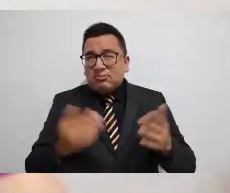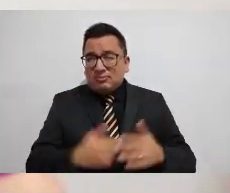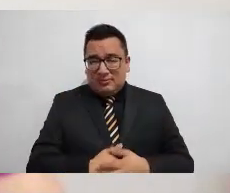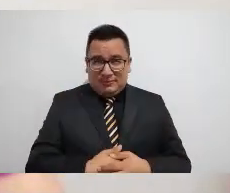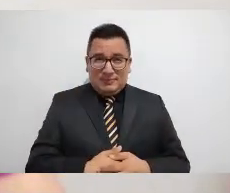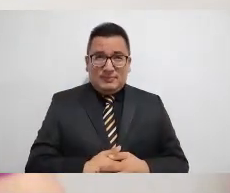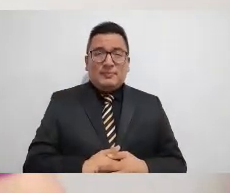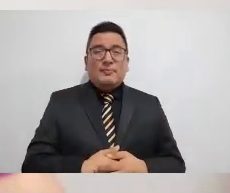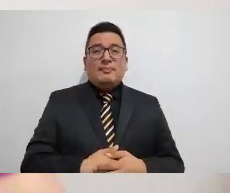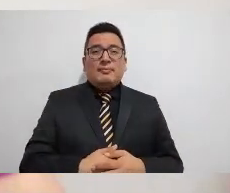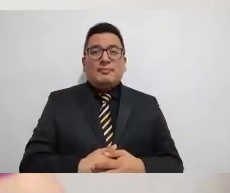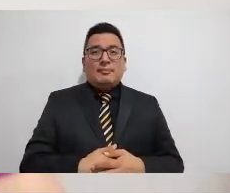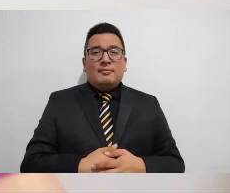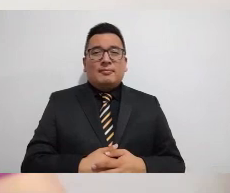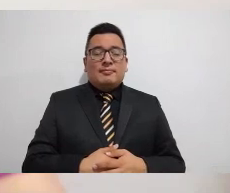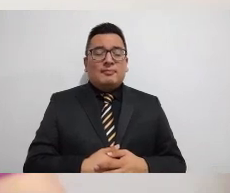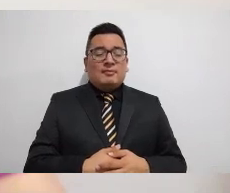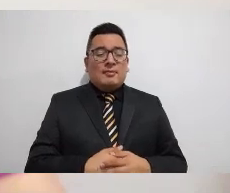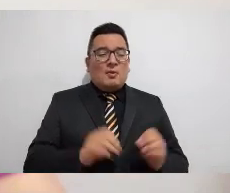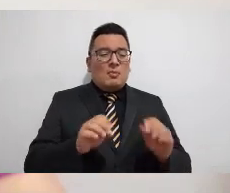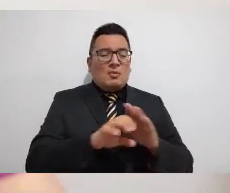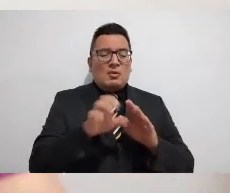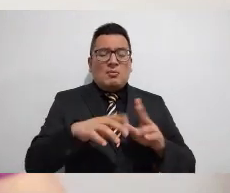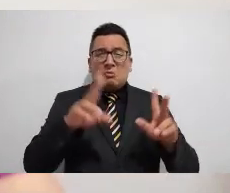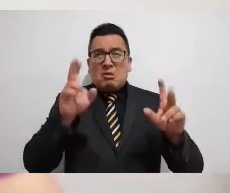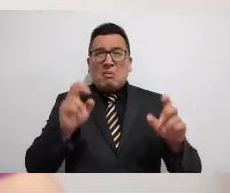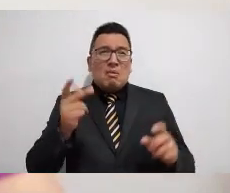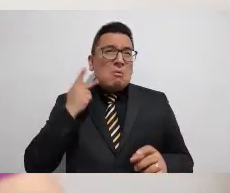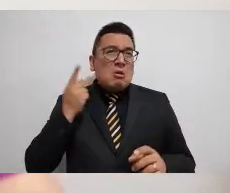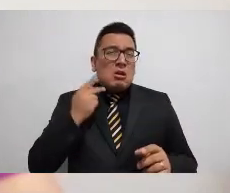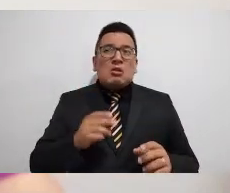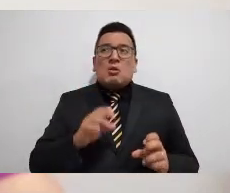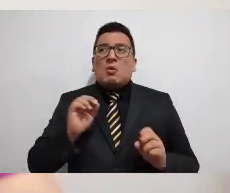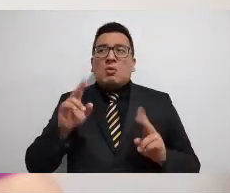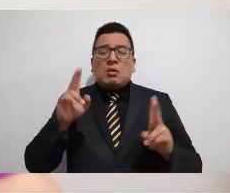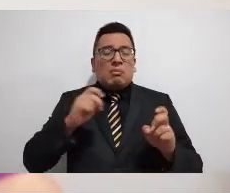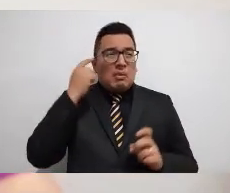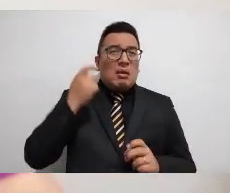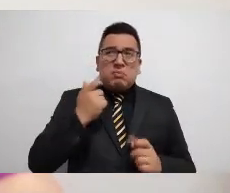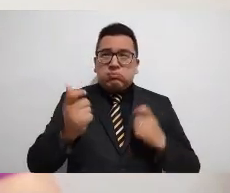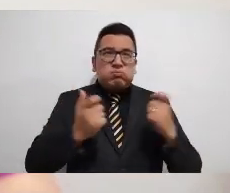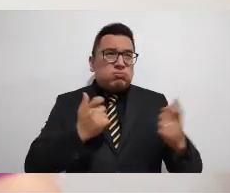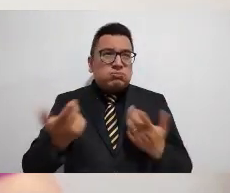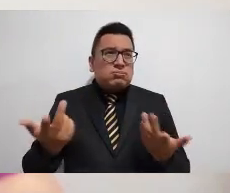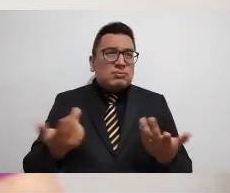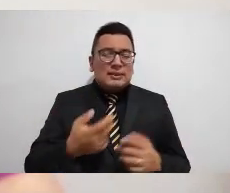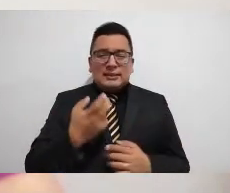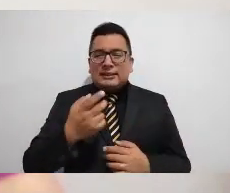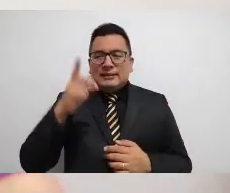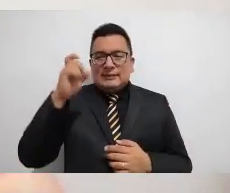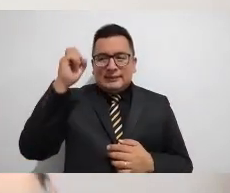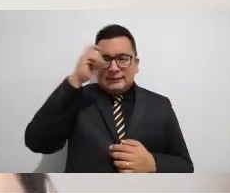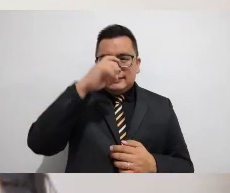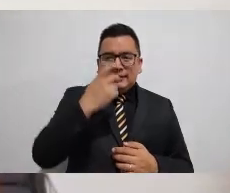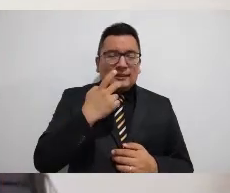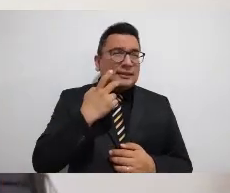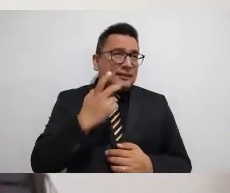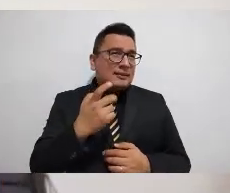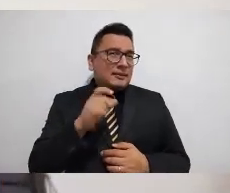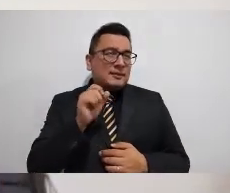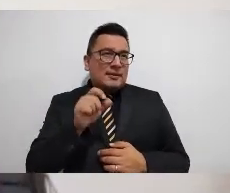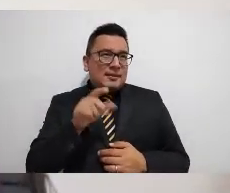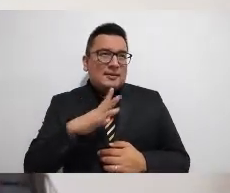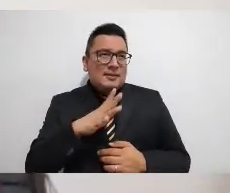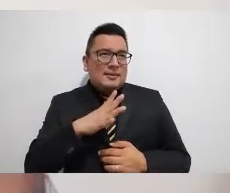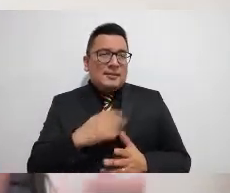tienen conflictos pues, de carácter político, distribución de recursos, ¿no? Entonces, digamos como eso